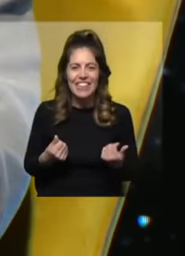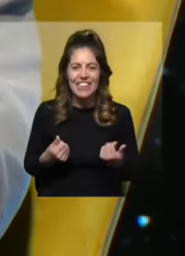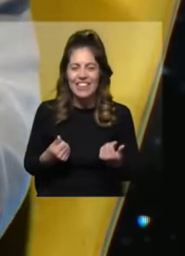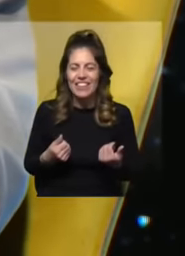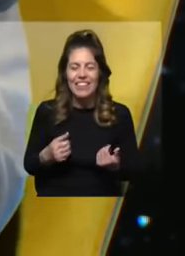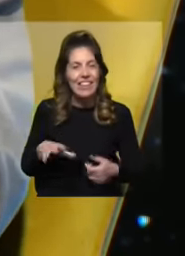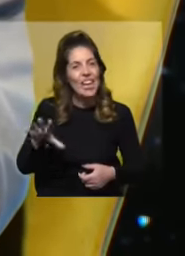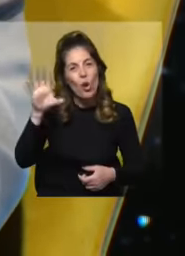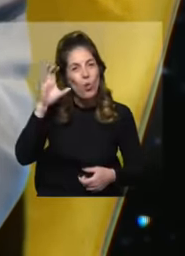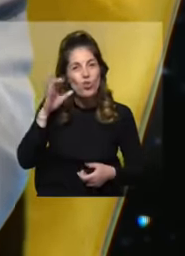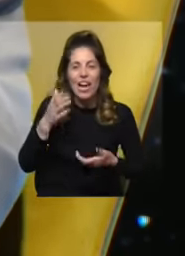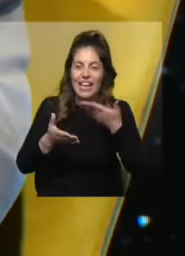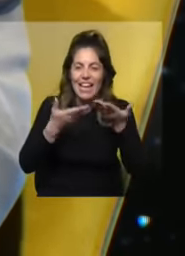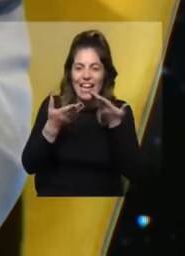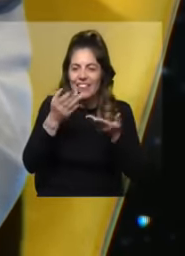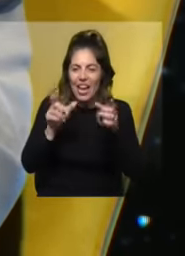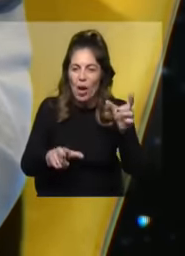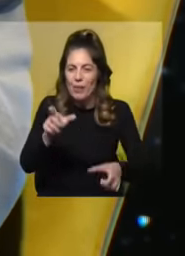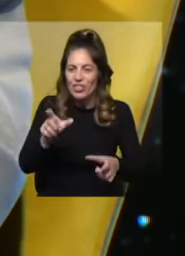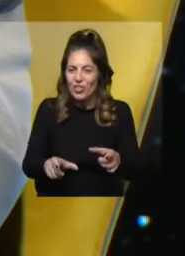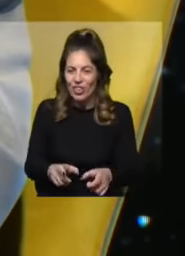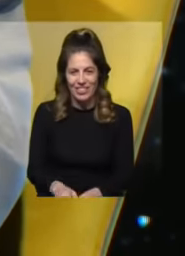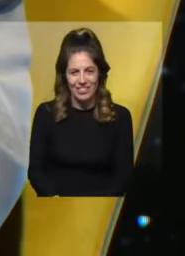que escucha, que canta la gente?